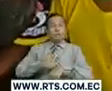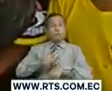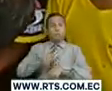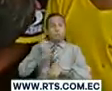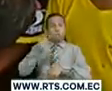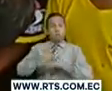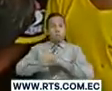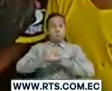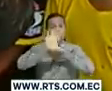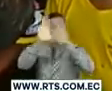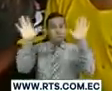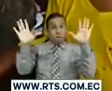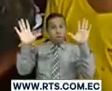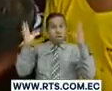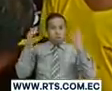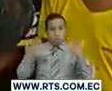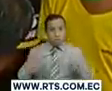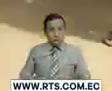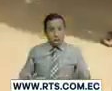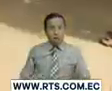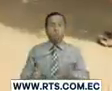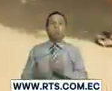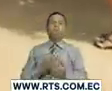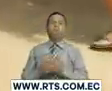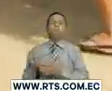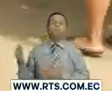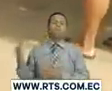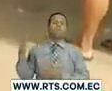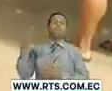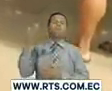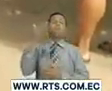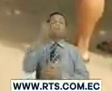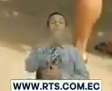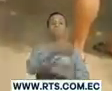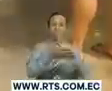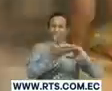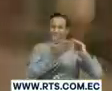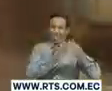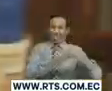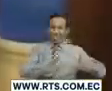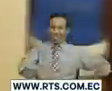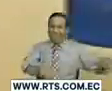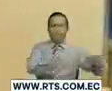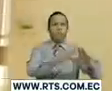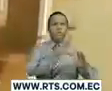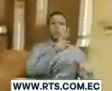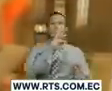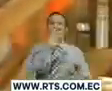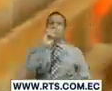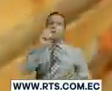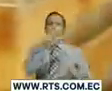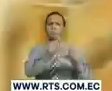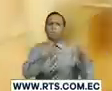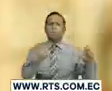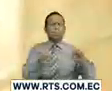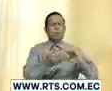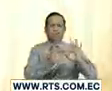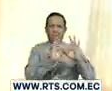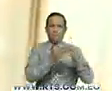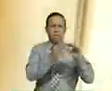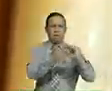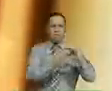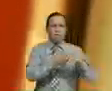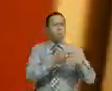a subir a su realidad de Dios, la cooperativa que alberga a 600 familias y 1.200 niños, donde